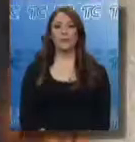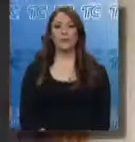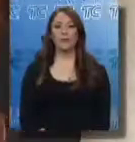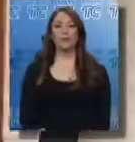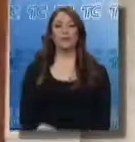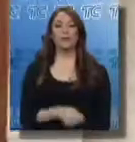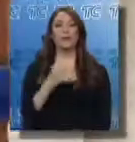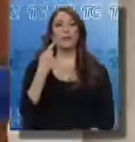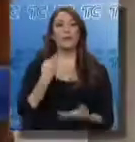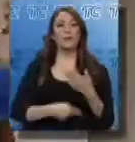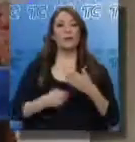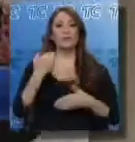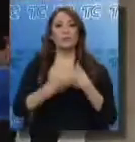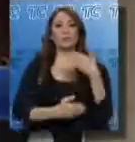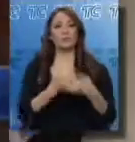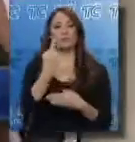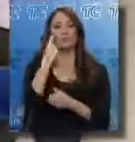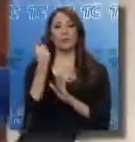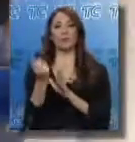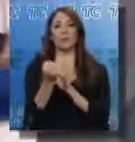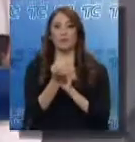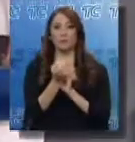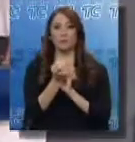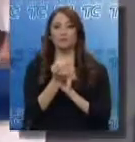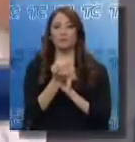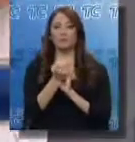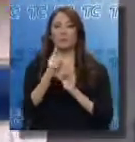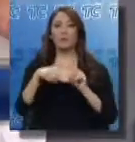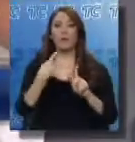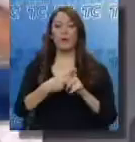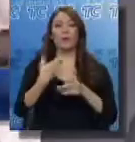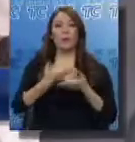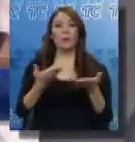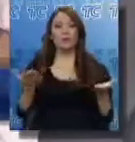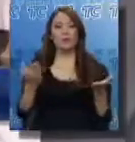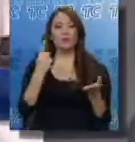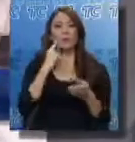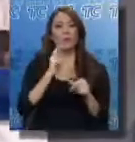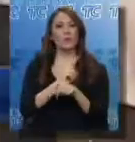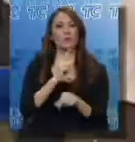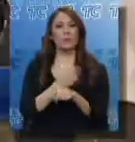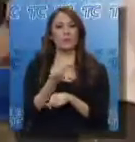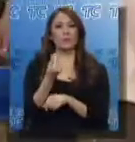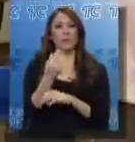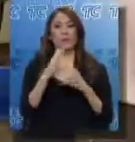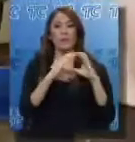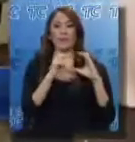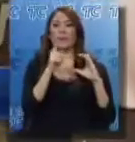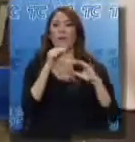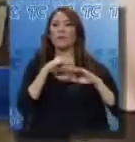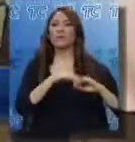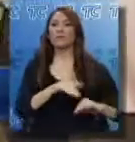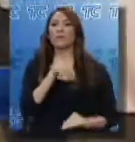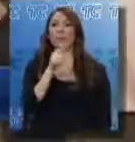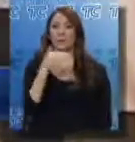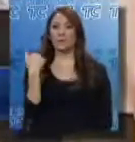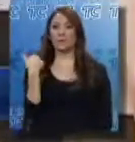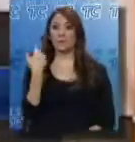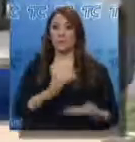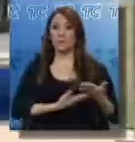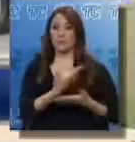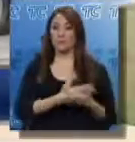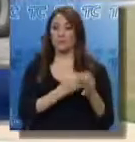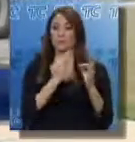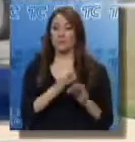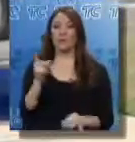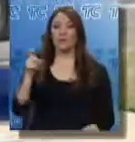Determinar que los procesos de contratación de servicios de consultoría, recepción de productos, pagos y su utilización se encuentren respaldados y con la documentación necesaria es